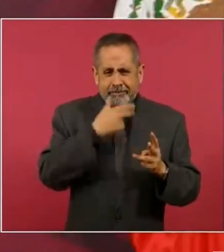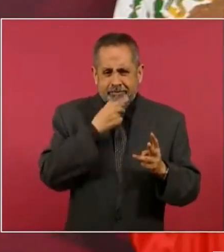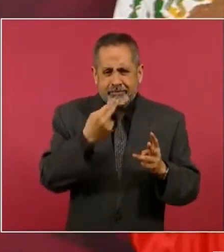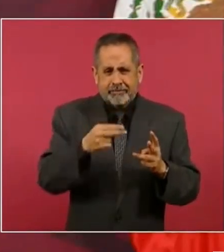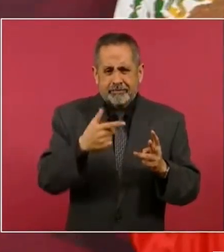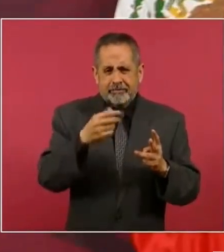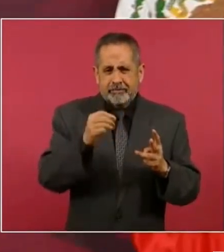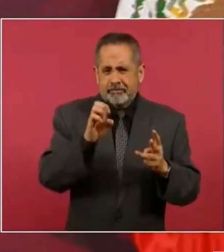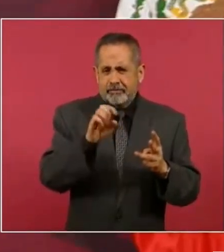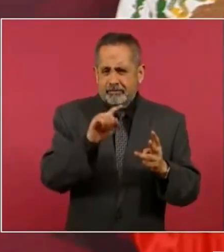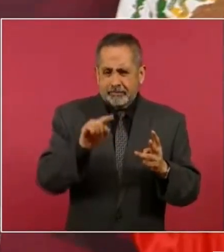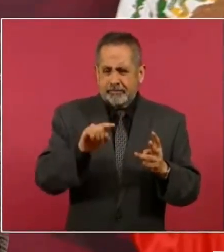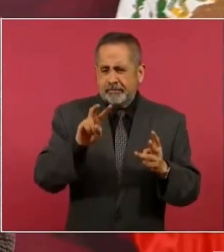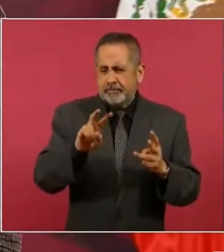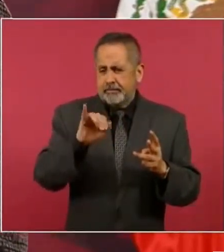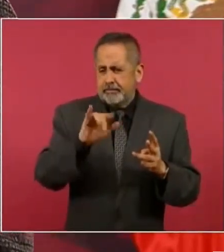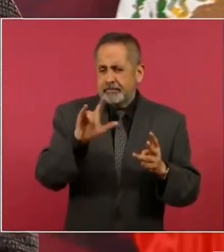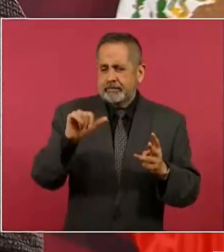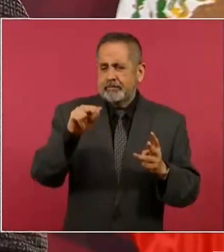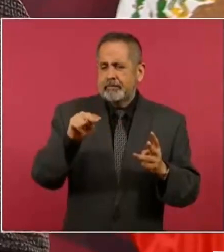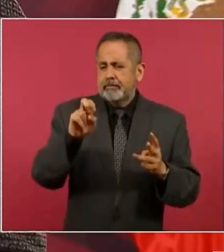Gómez Villanueva.